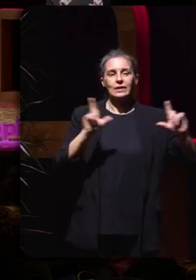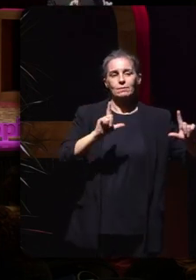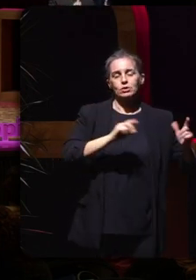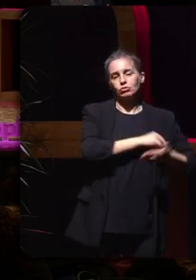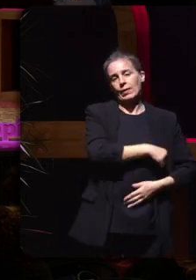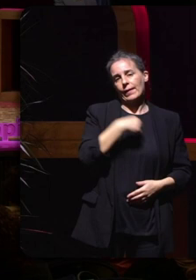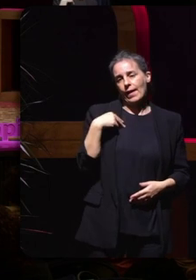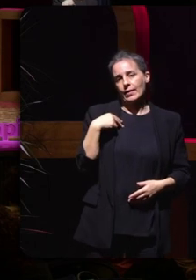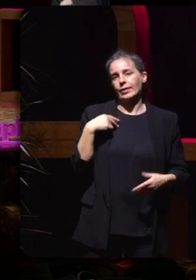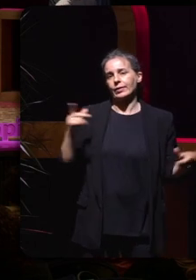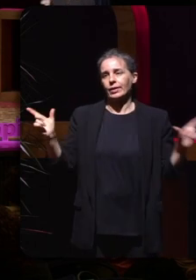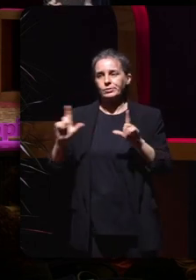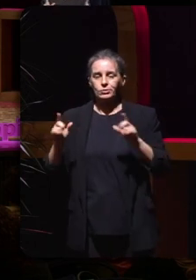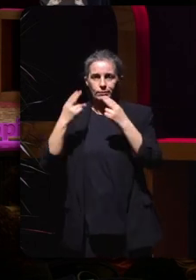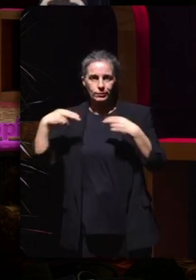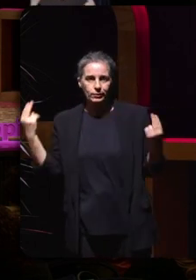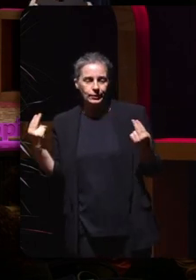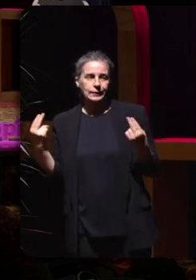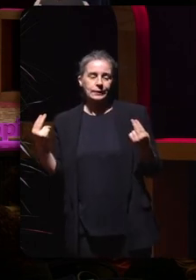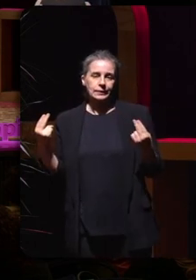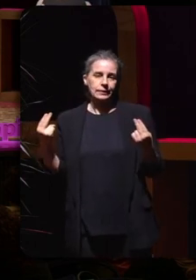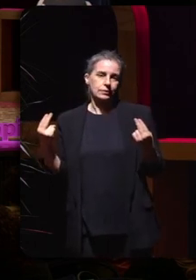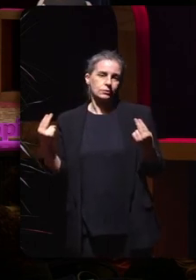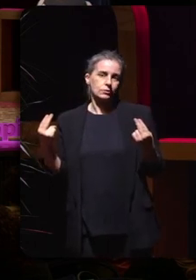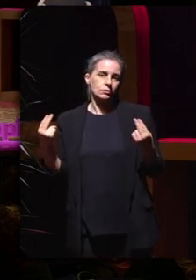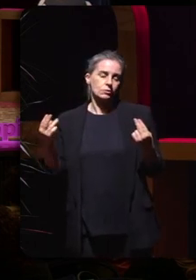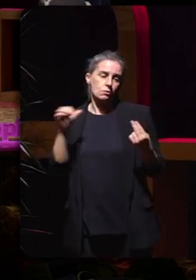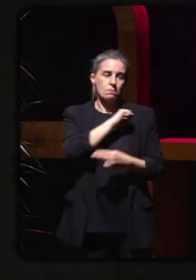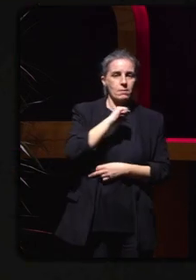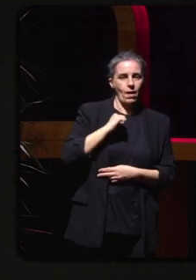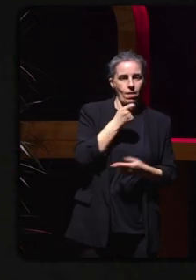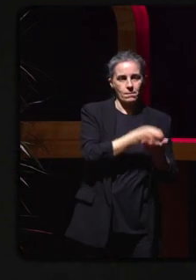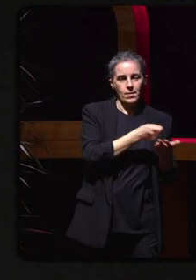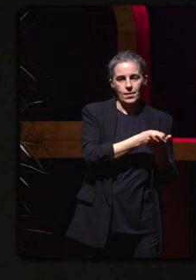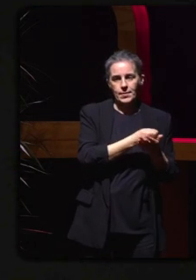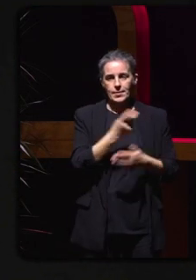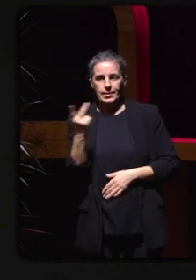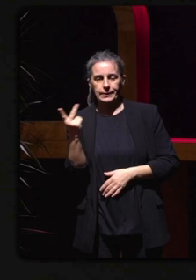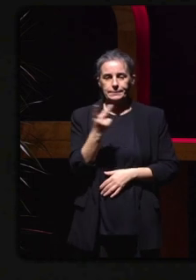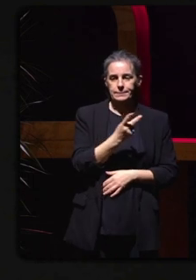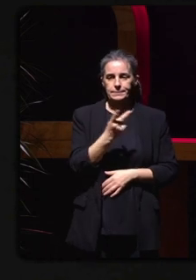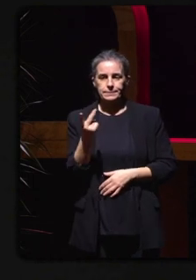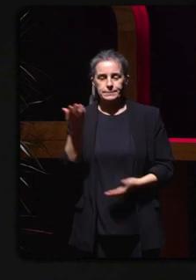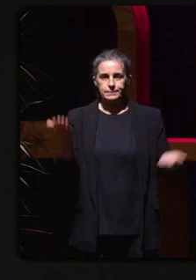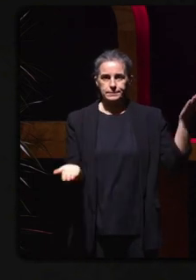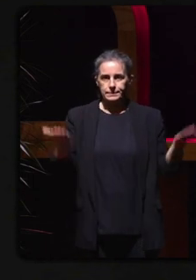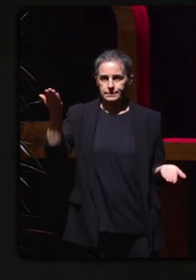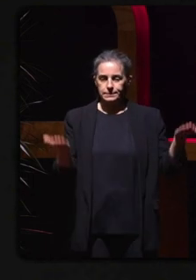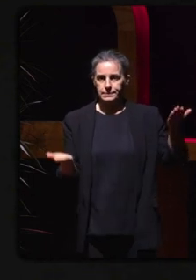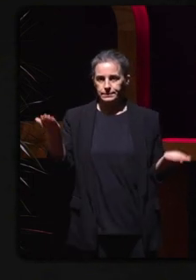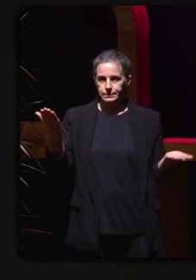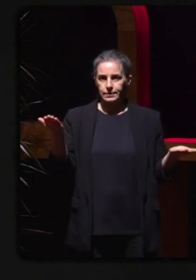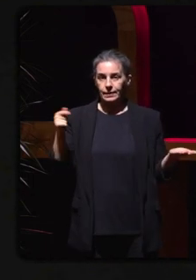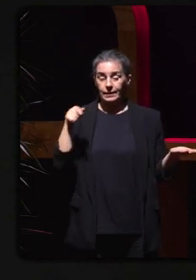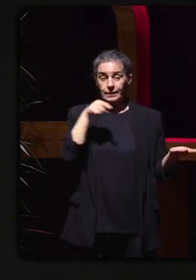de las plataformas Pues a pesar de que la televisión generalista no está perdiendo tanto como la mayor parte de la gente cree sí que es verdad que